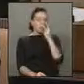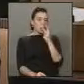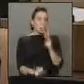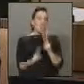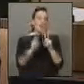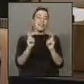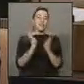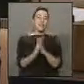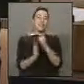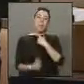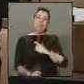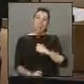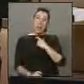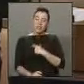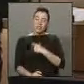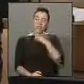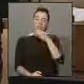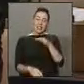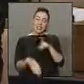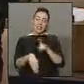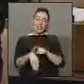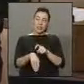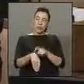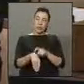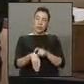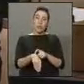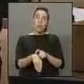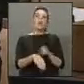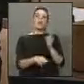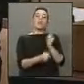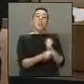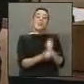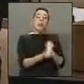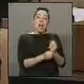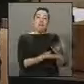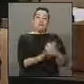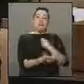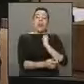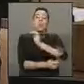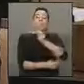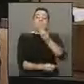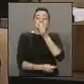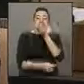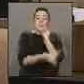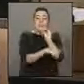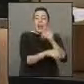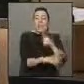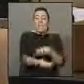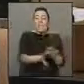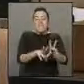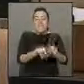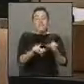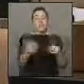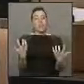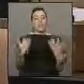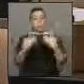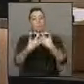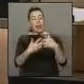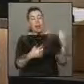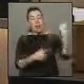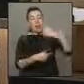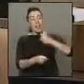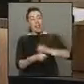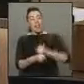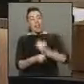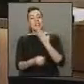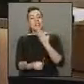eclesiales de todo pastor, sustentan a la vez a sus familias y hogares, y en tal sentido, la compatibilización de la jornada laboral